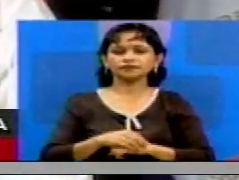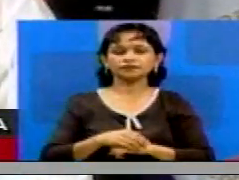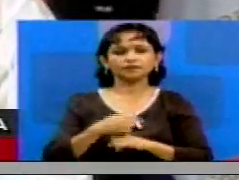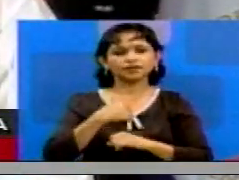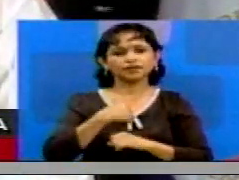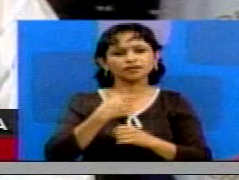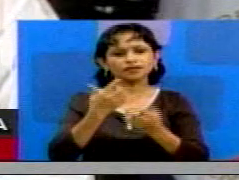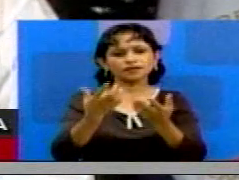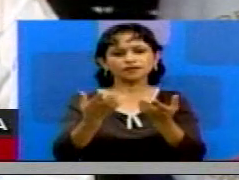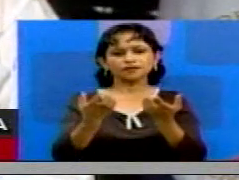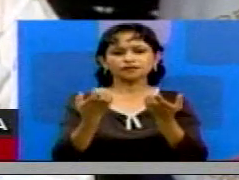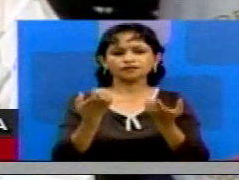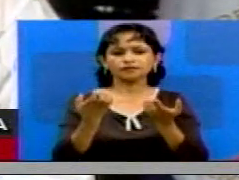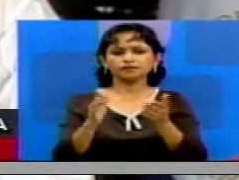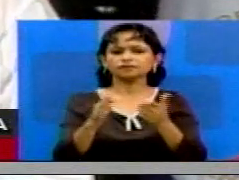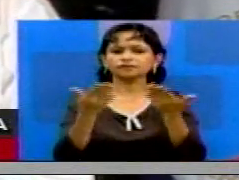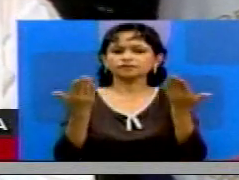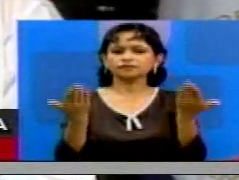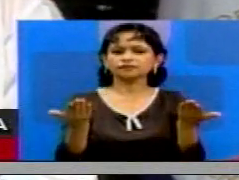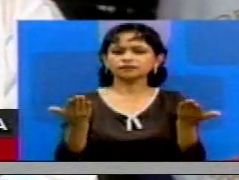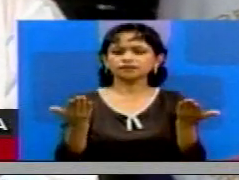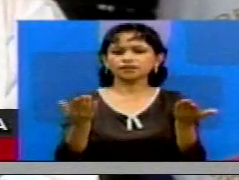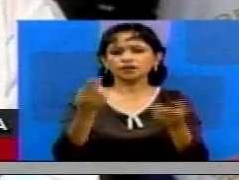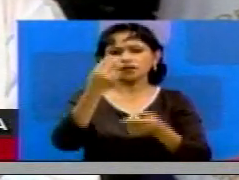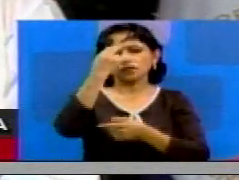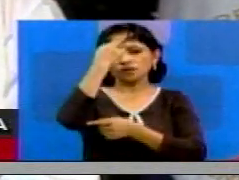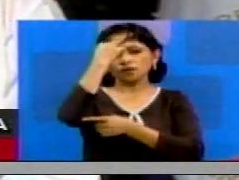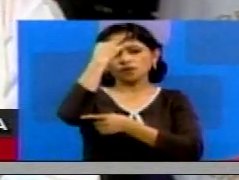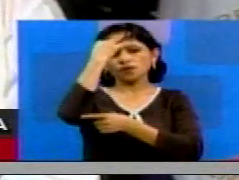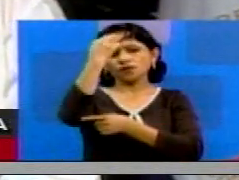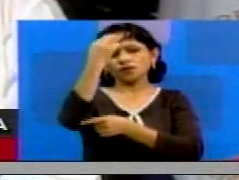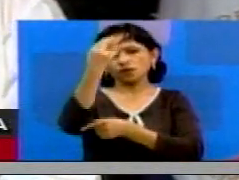quiero que le rindamos homenaje